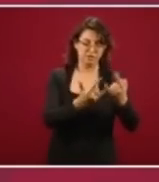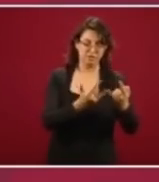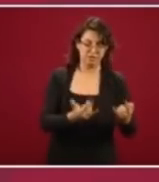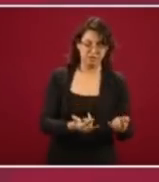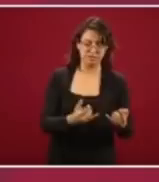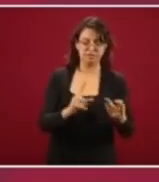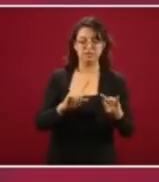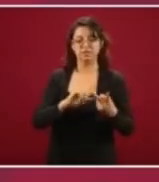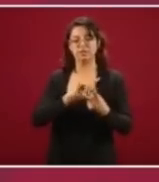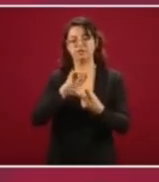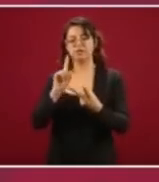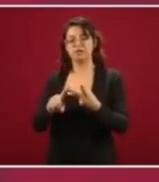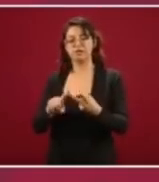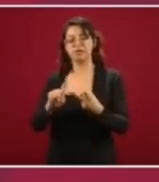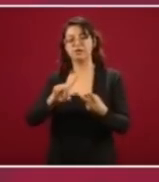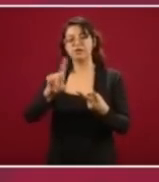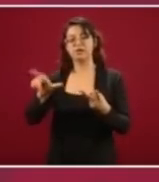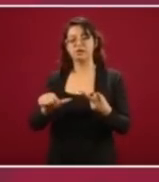Y luego